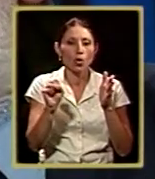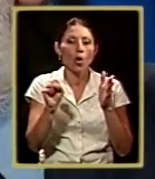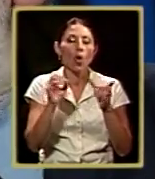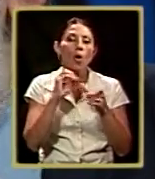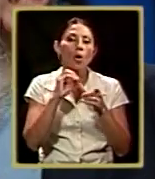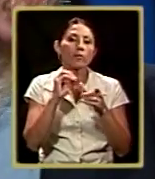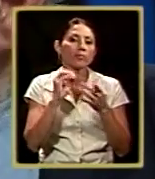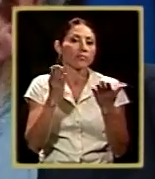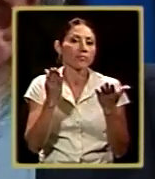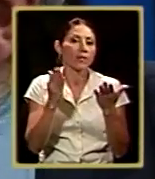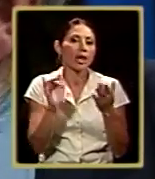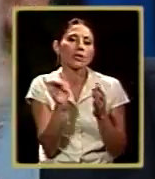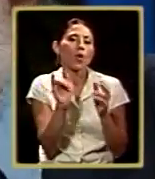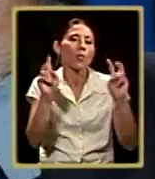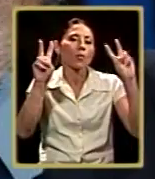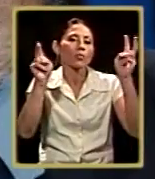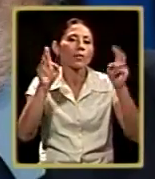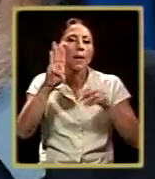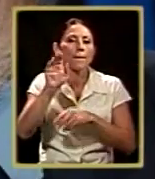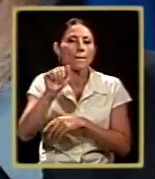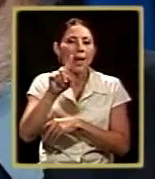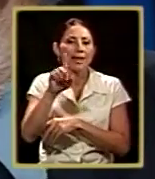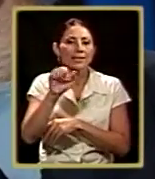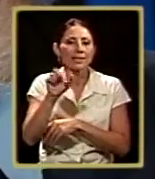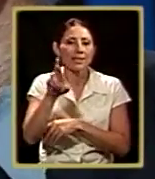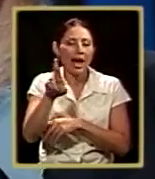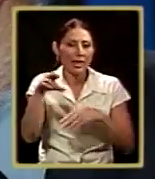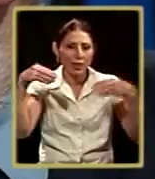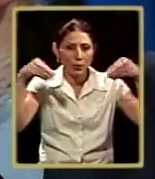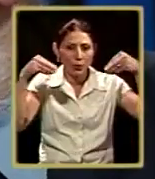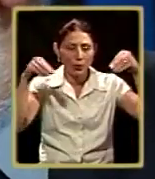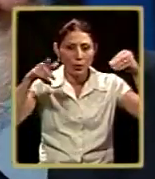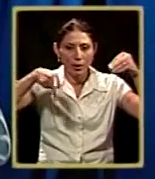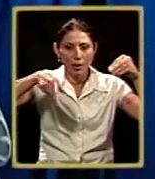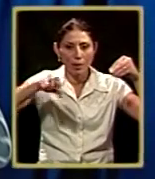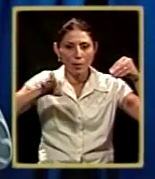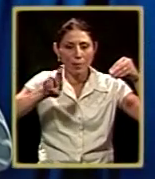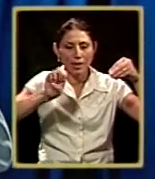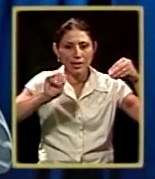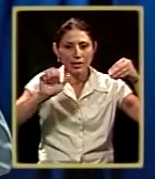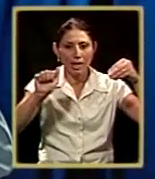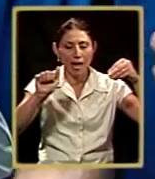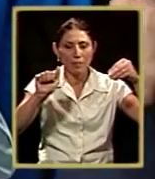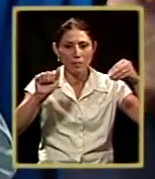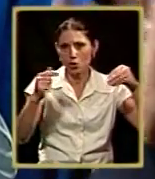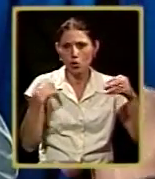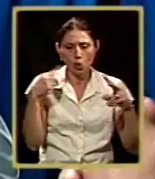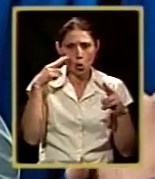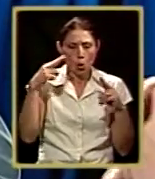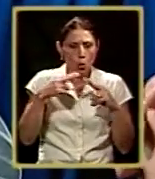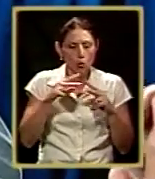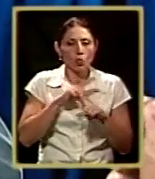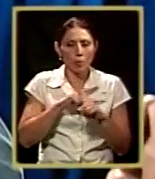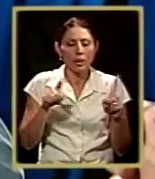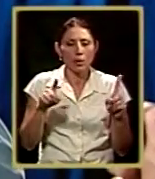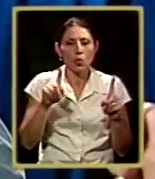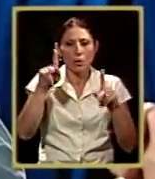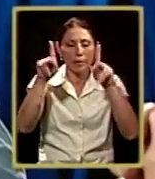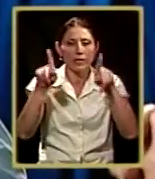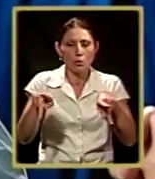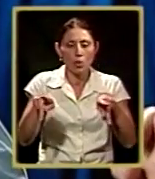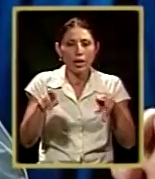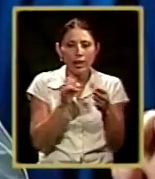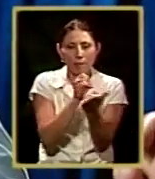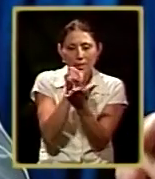digamos, es un bazar persa. Yo no lo conozco personalmente, pero uno de nuestros investigadores estuvo allá. Y de alguna manera me parece